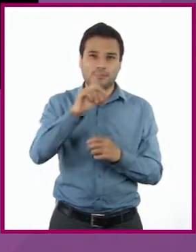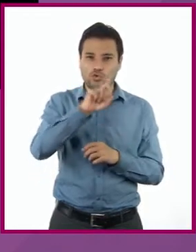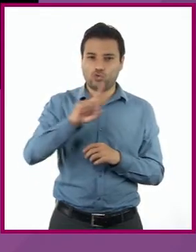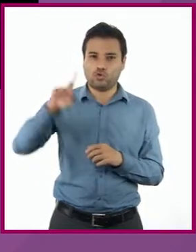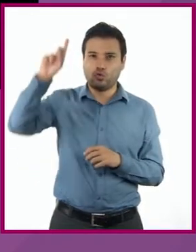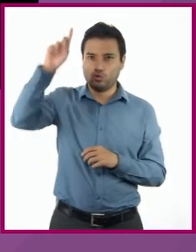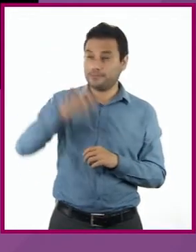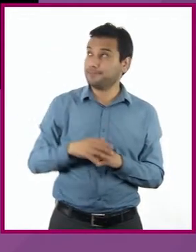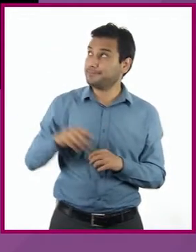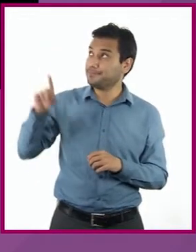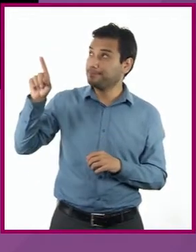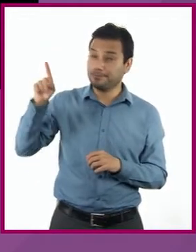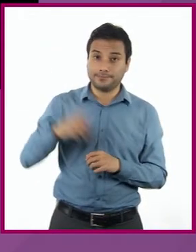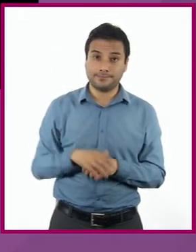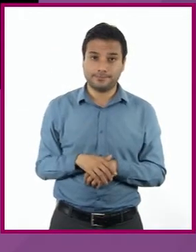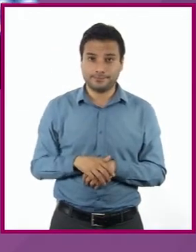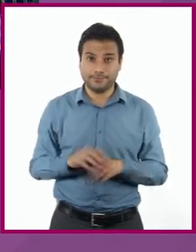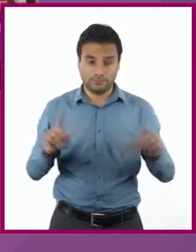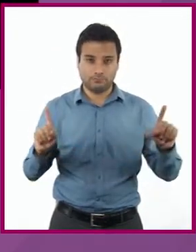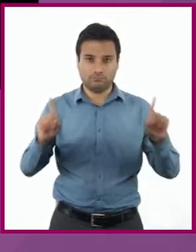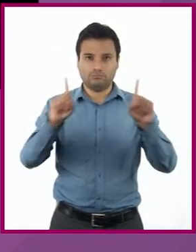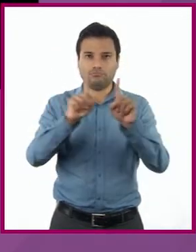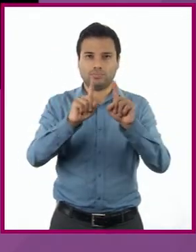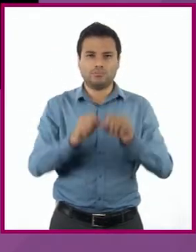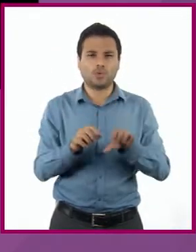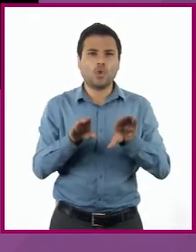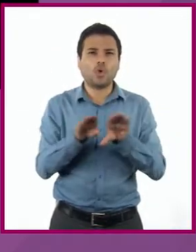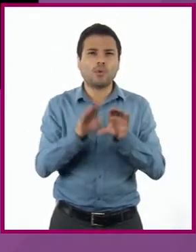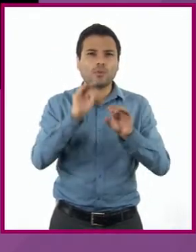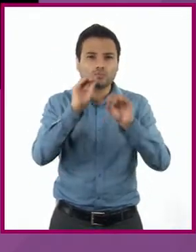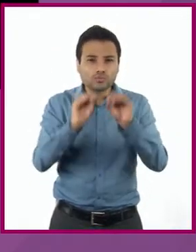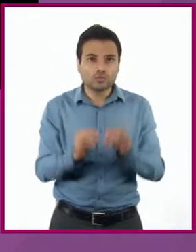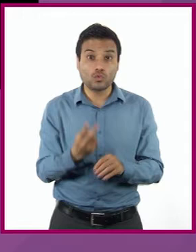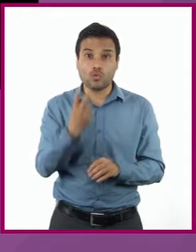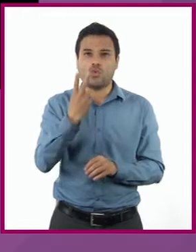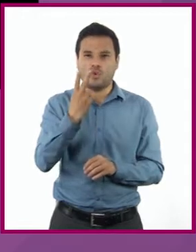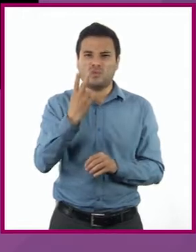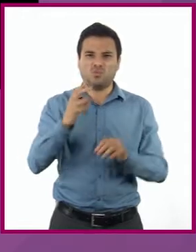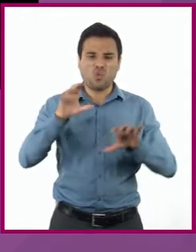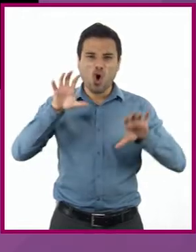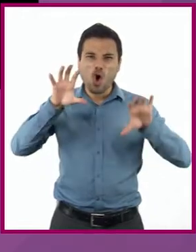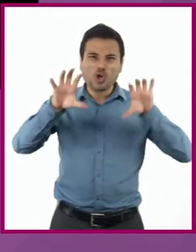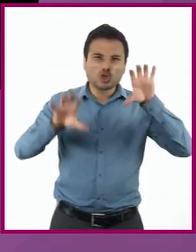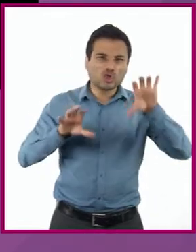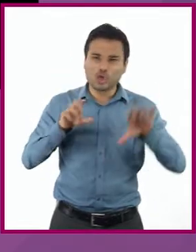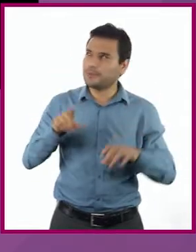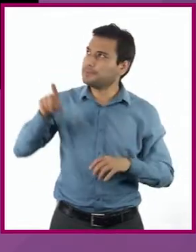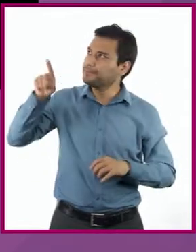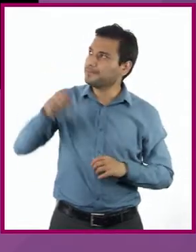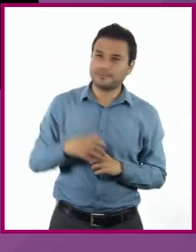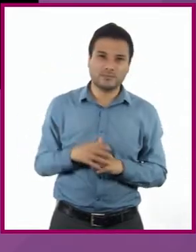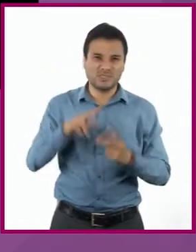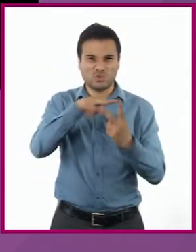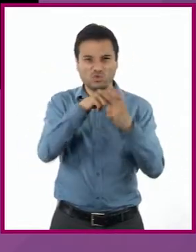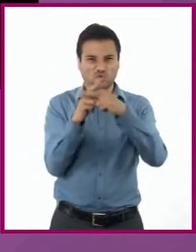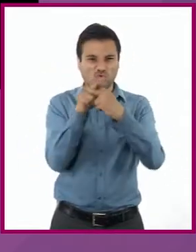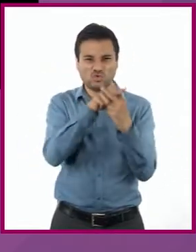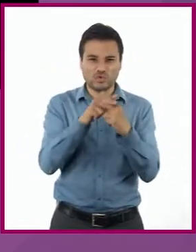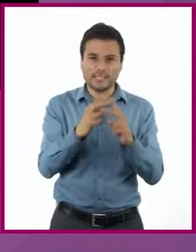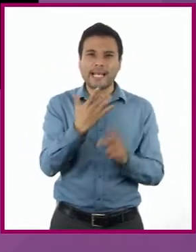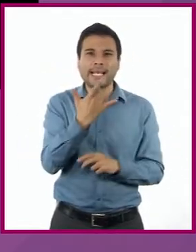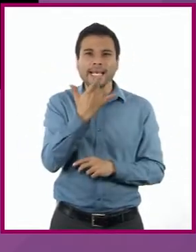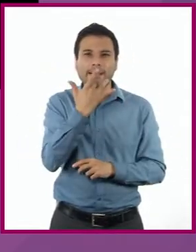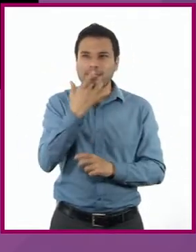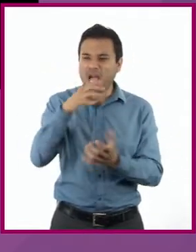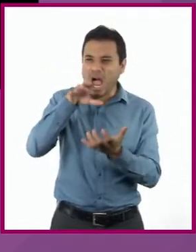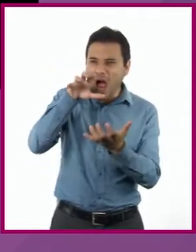y Quetzalcóatl, y que para lograrlo derrotaron a un monstruo mítico llamado Cipactli, que era un reptil acuático